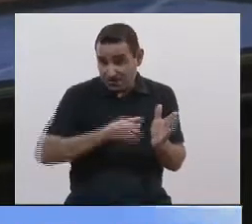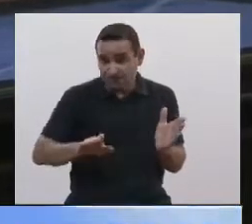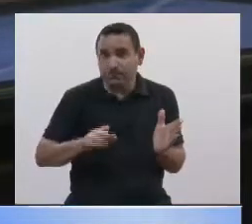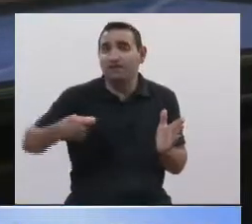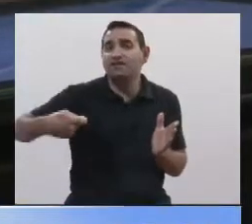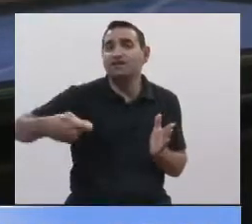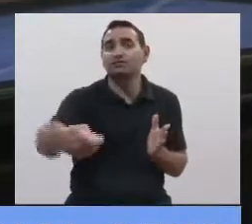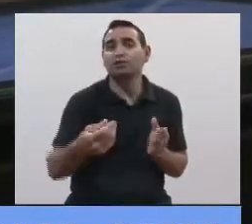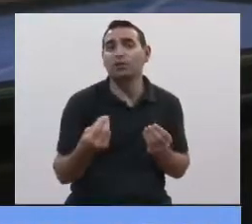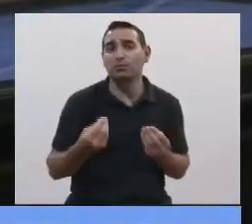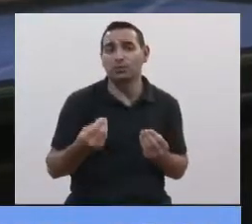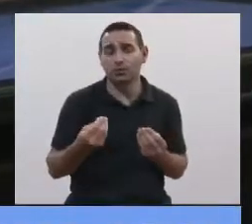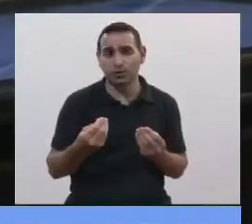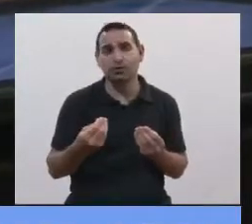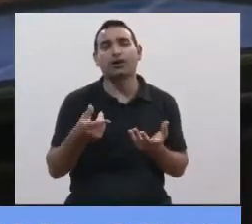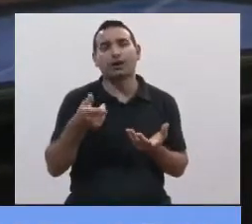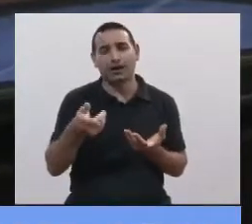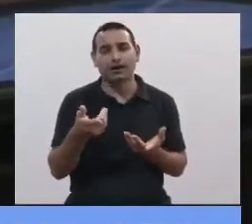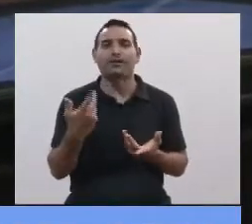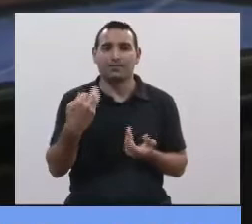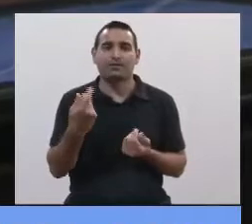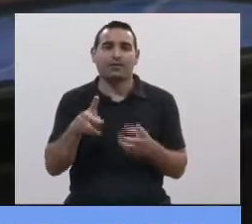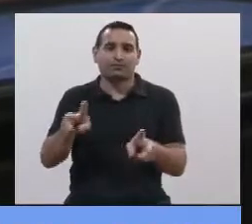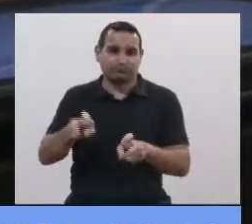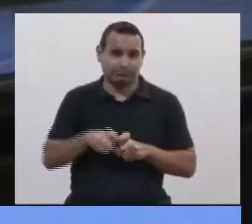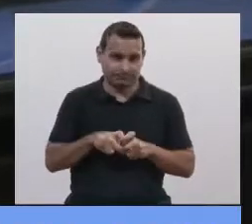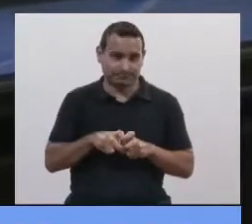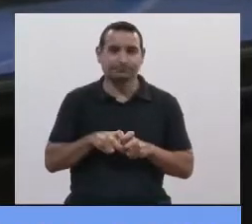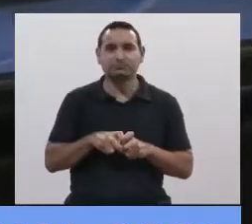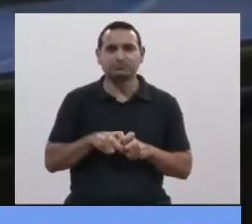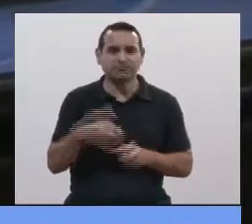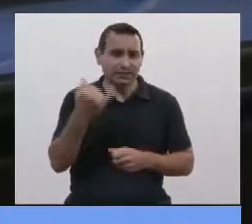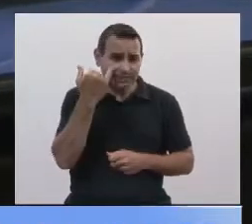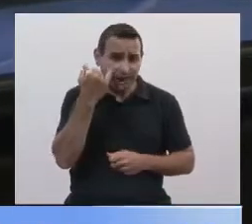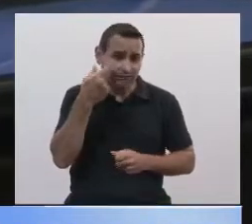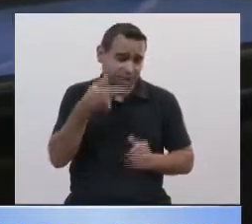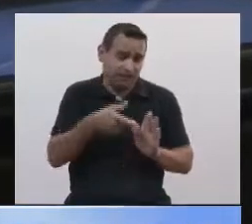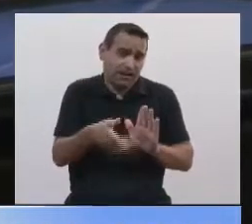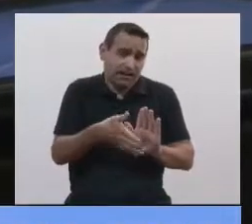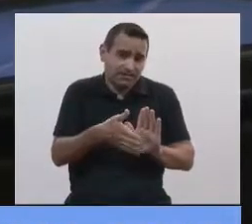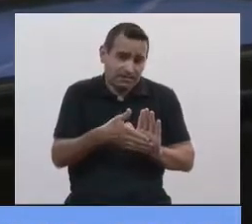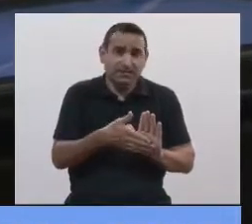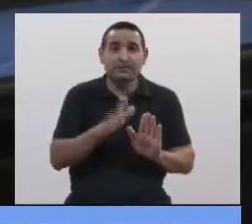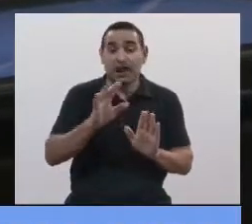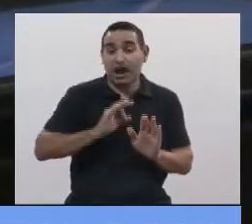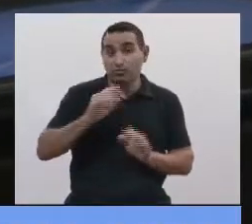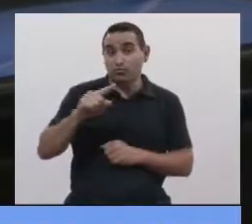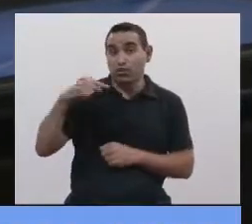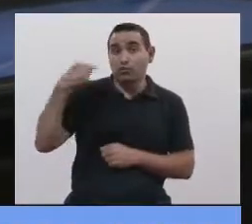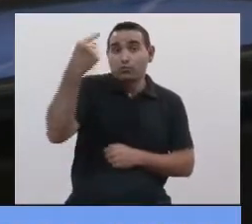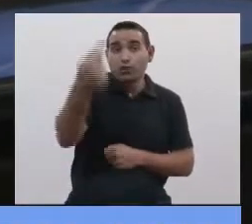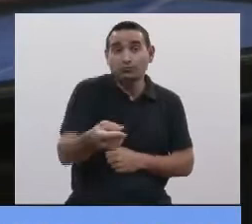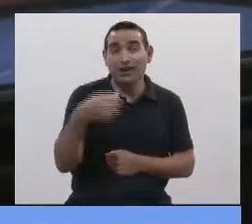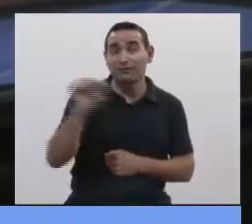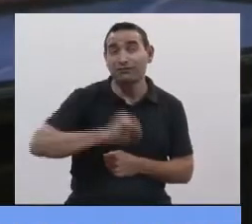con el crecimiento de la emisión monetaria, lo cual ya nos garantiza también para el año que viene